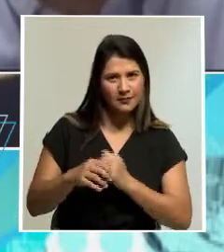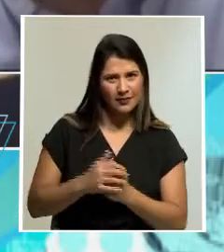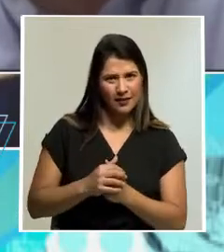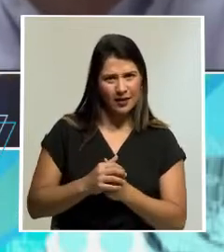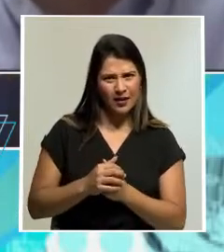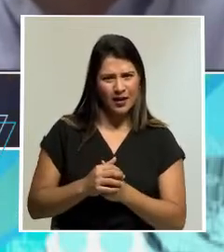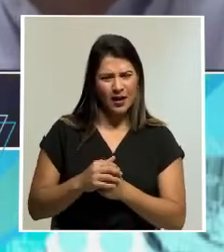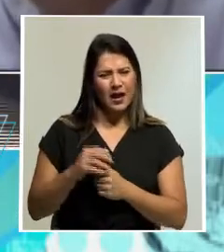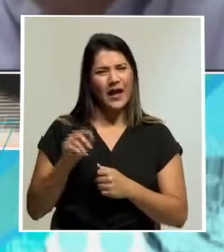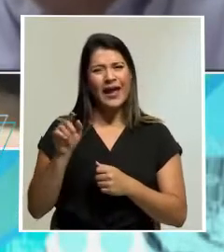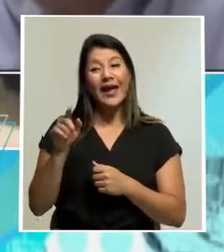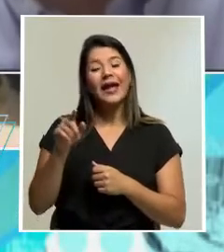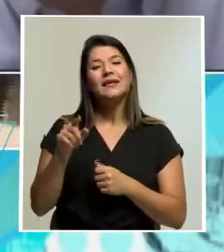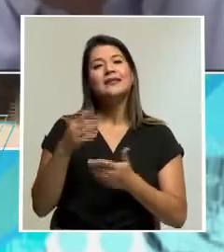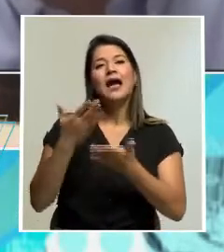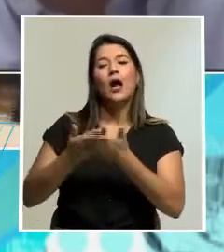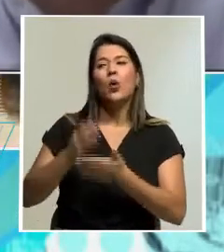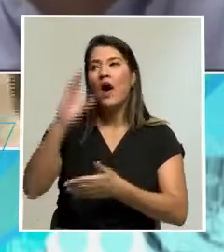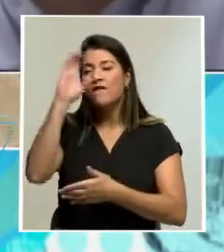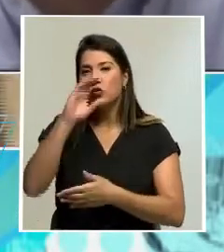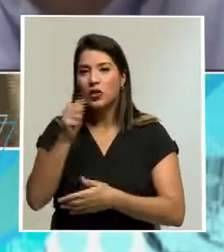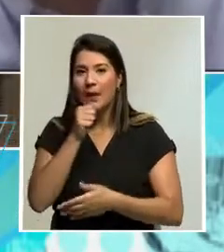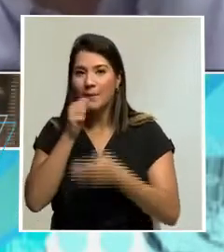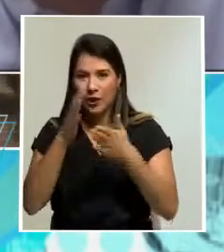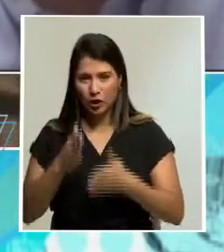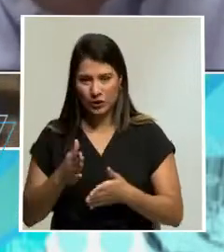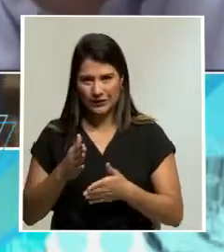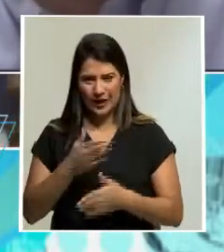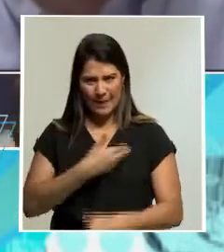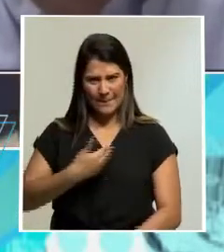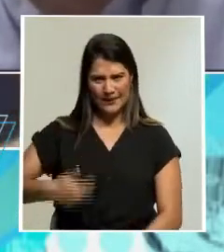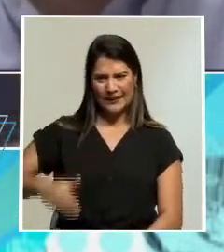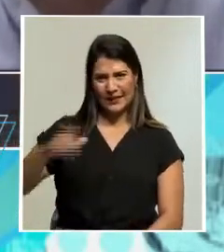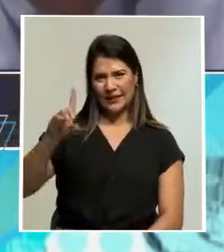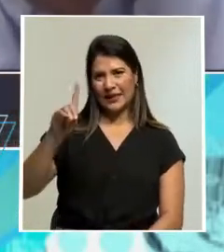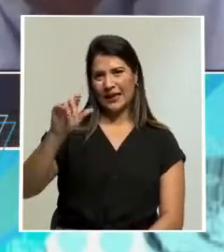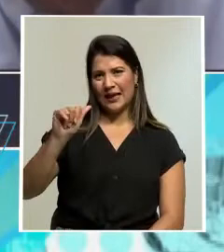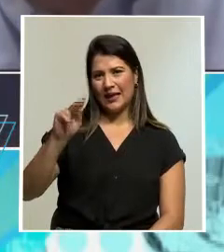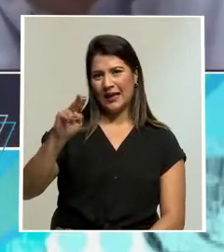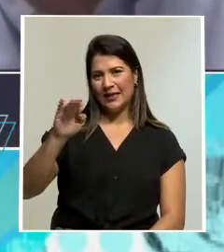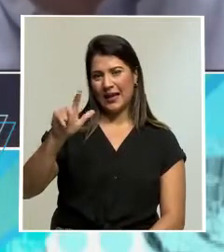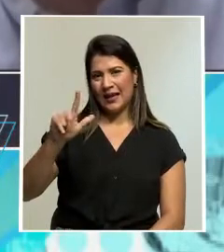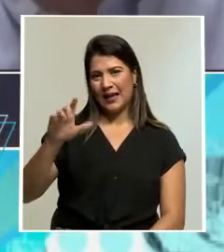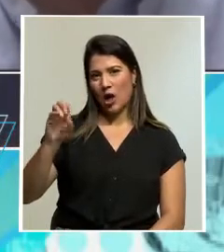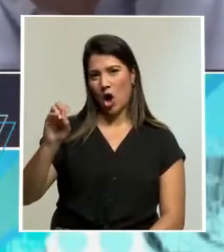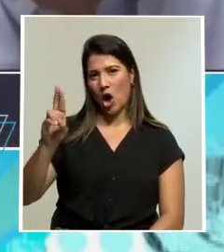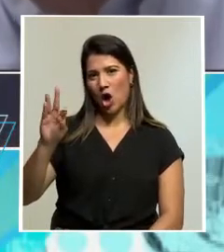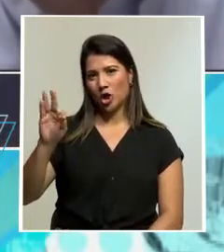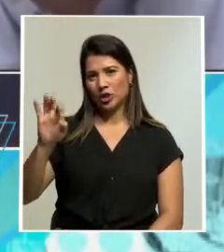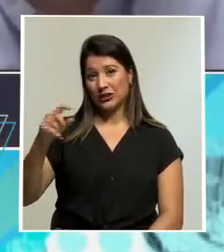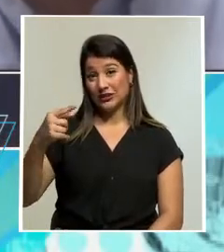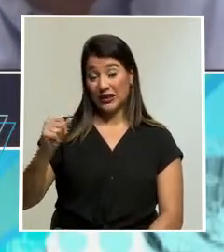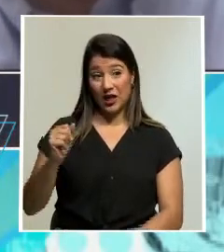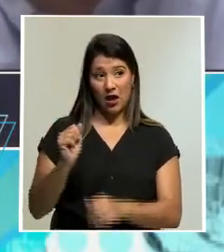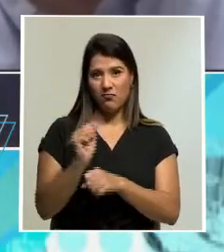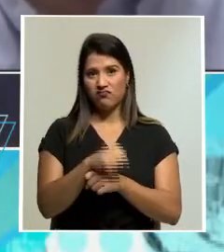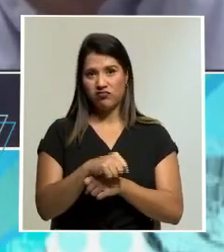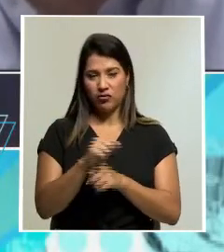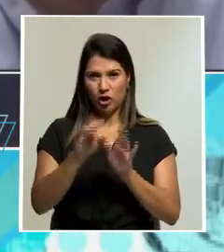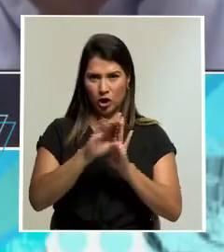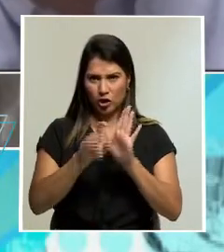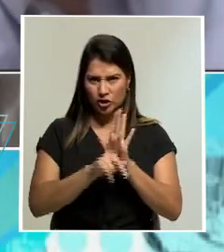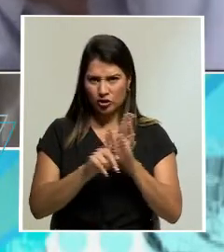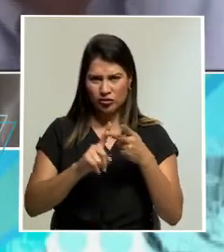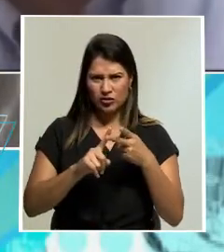están en el Carmen, aquí es Daniel Ortega el que dio un golpe de Estado desde arriba, demolió la Constitución, el Estado de Derecho, la separación